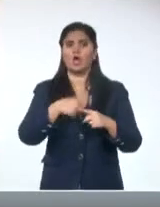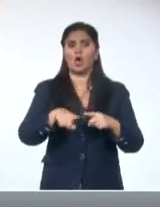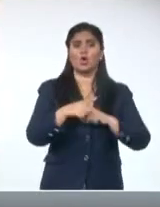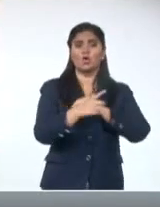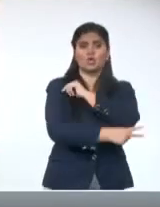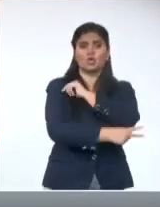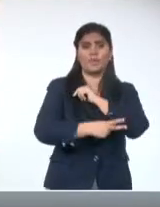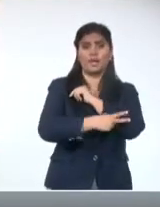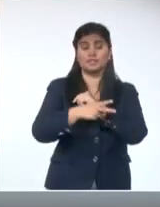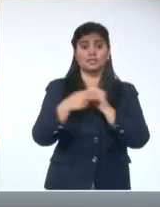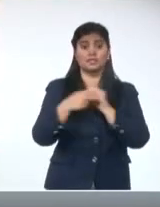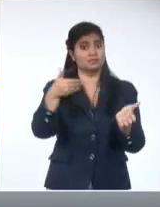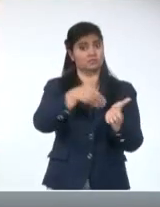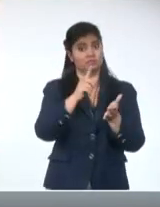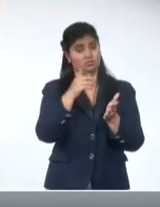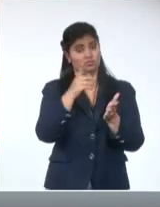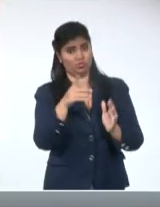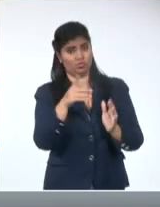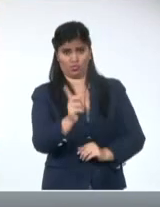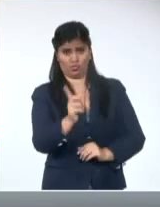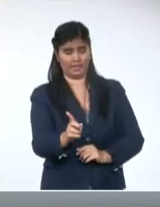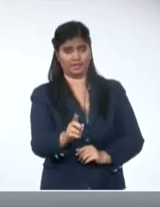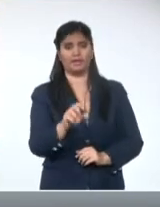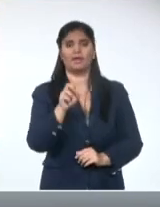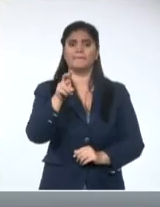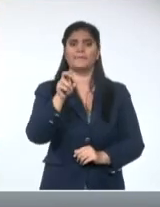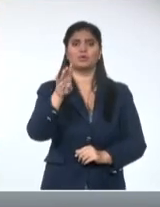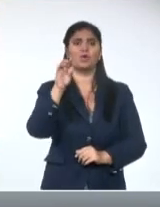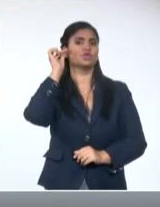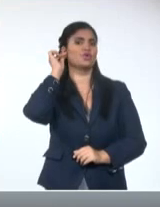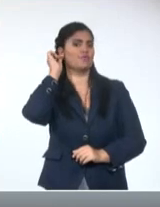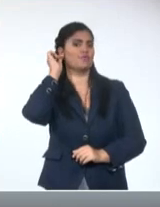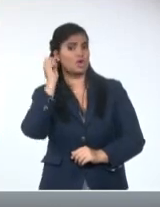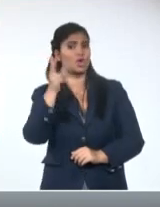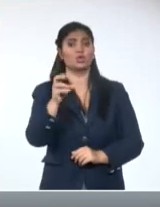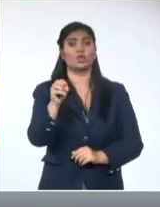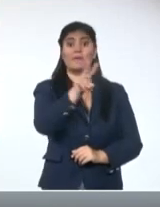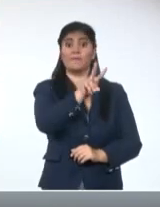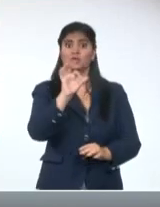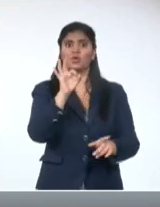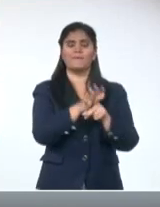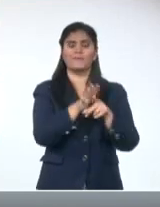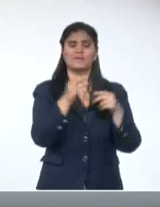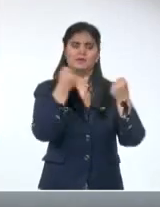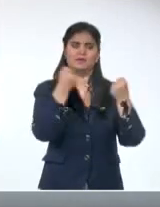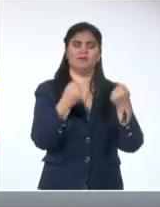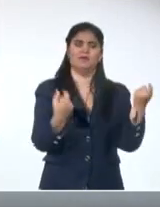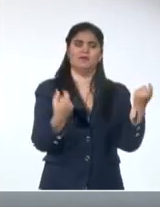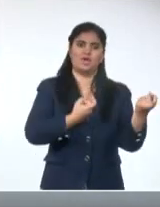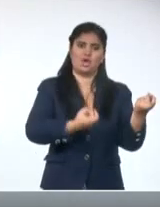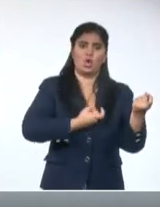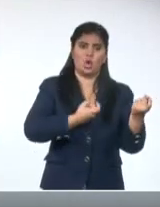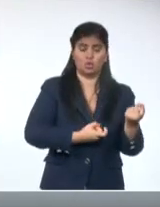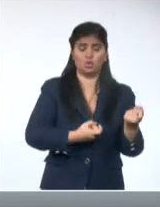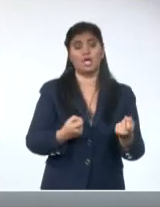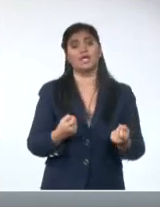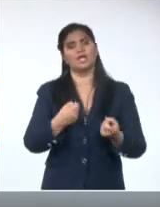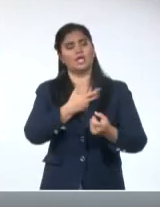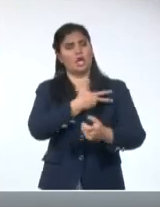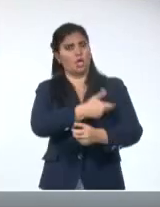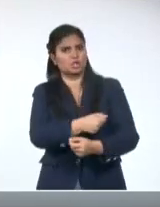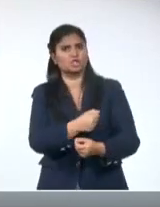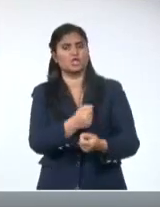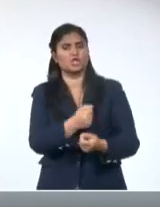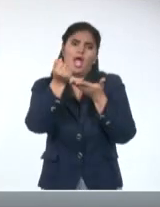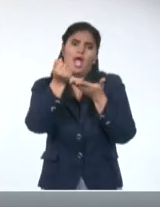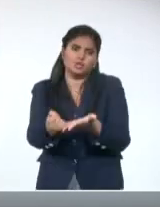Rusia realiza en Ucrania desde el 24 de febrero de 2022 y apoyan aquí es con suministros de armas donaciones ayuda